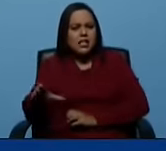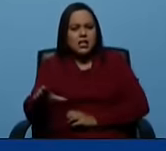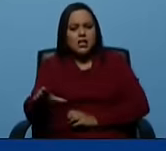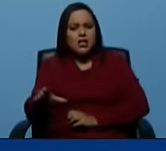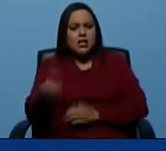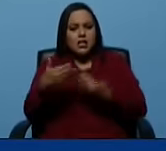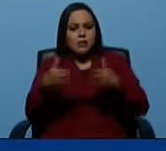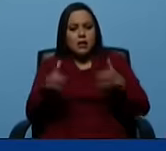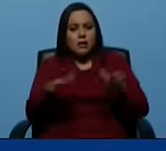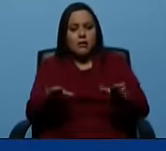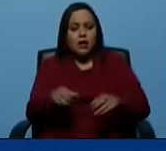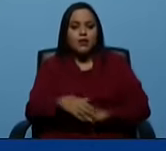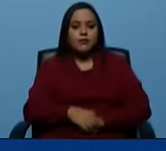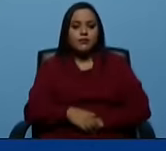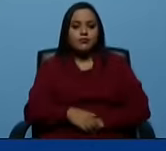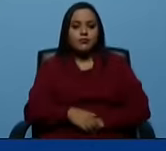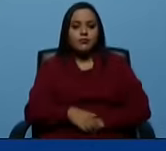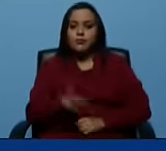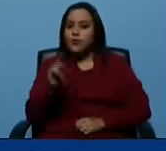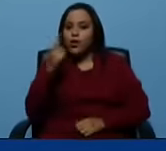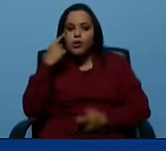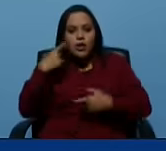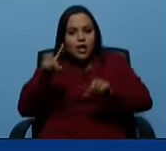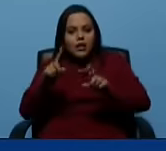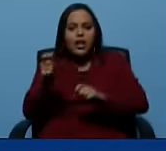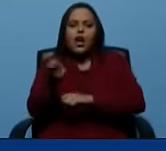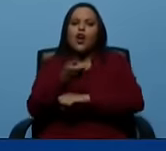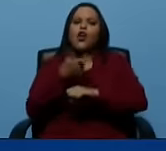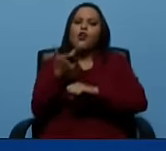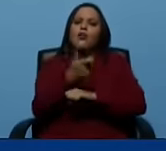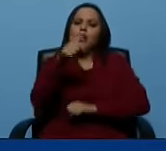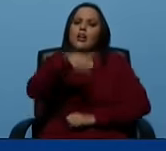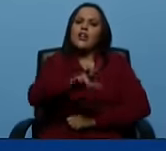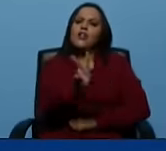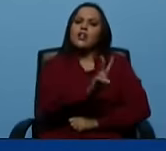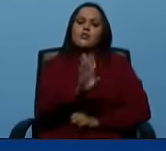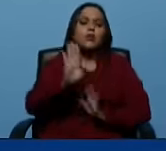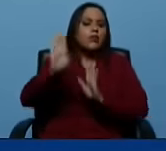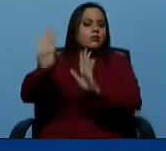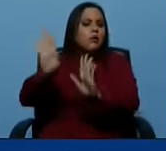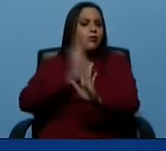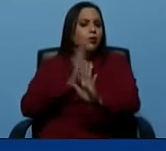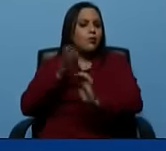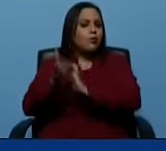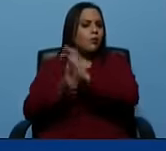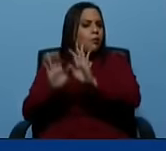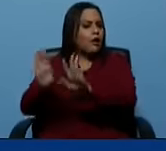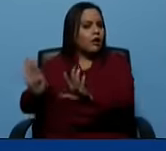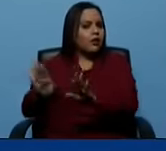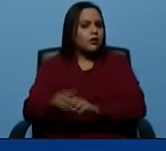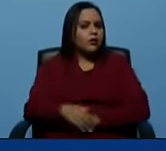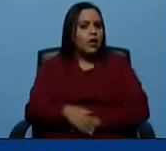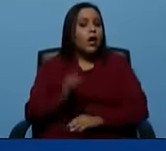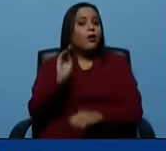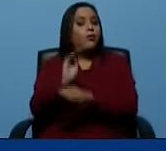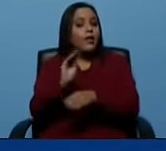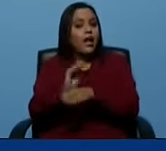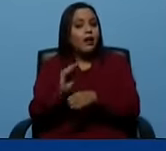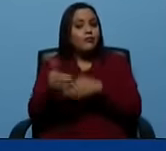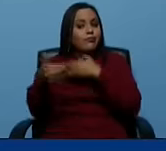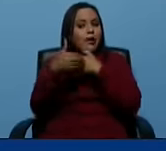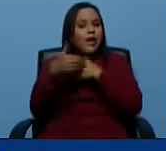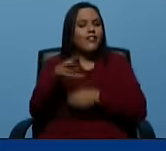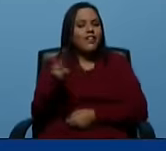Gobierne Panamá, no trate de gobernar Venezuela. Y tenga cuidado porque se secan quienes se meten con